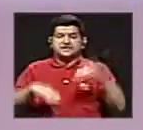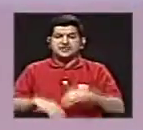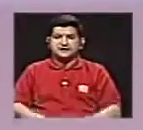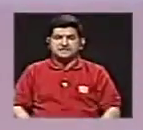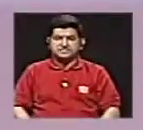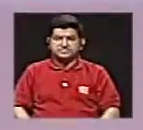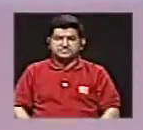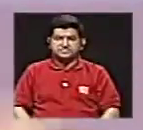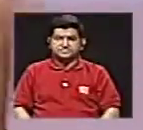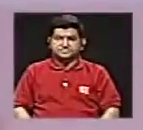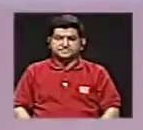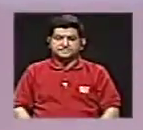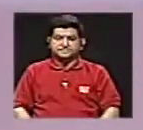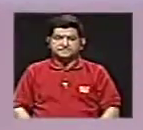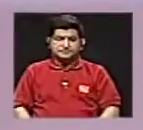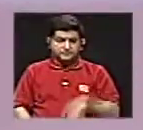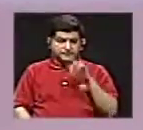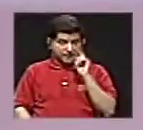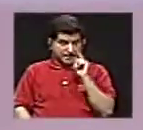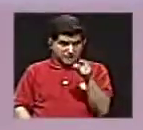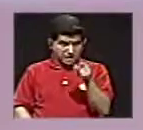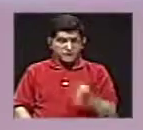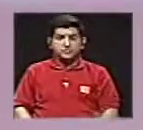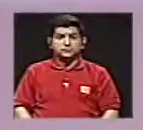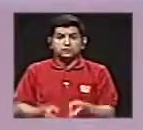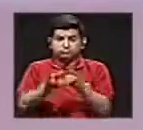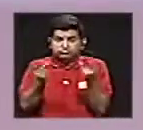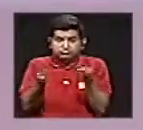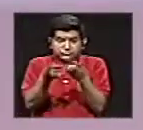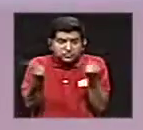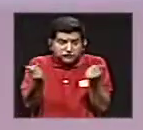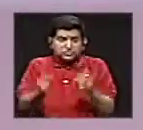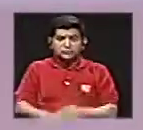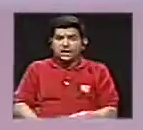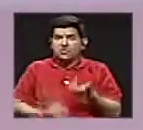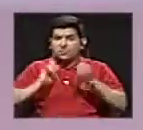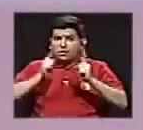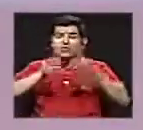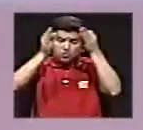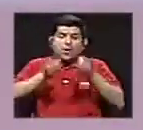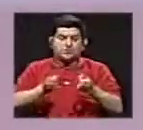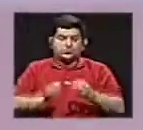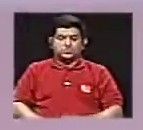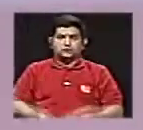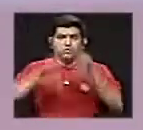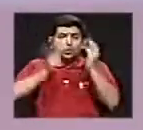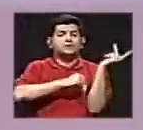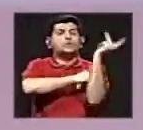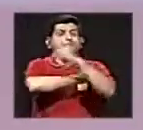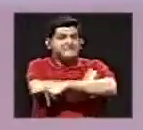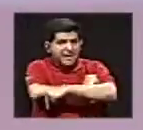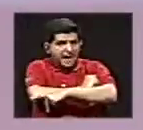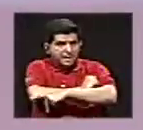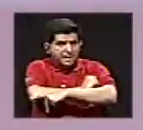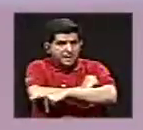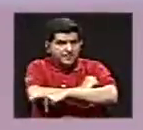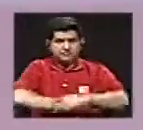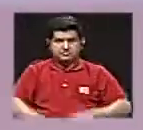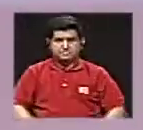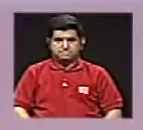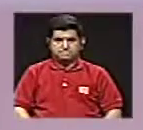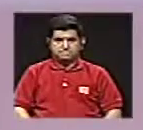cómo se retira del lugar. Y esto lo ha traído como consecuencia los juicios, y son juicios penales. O sea,